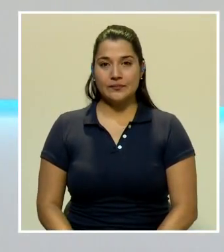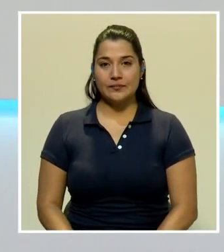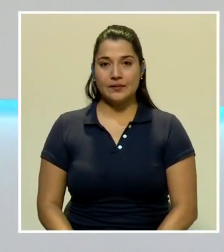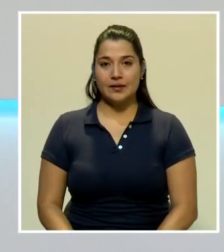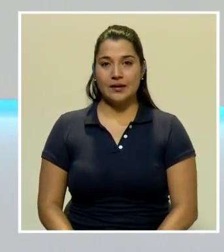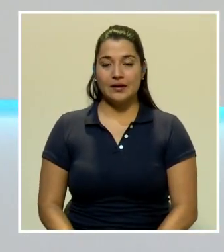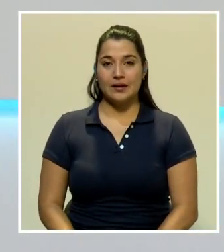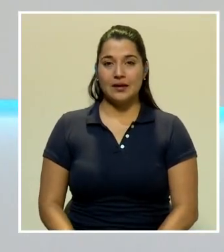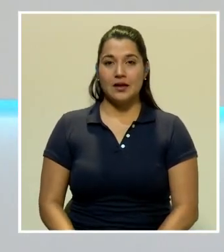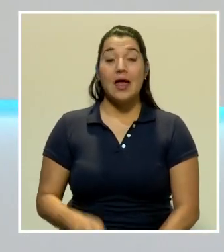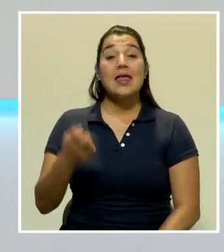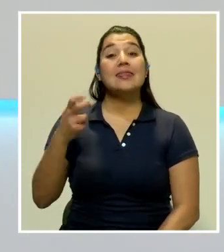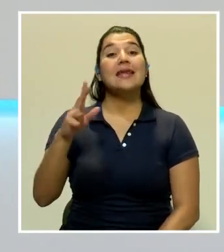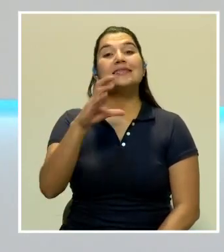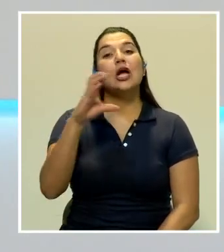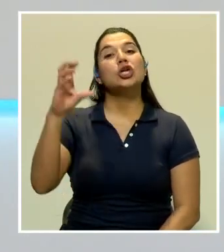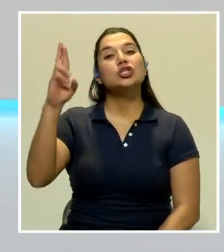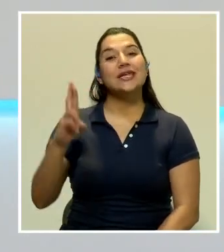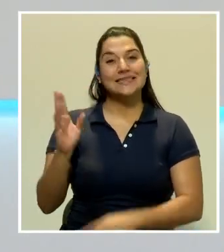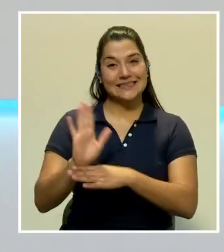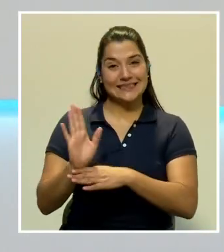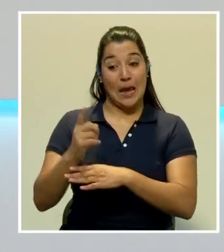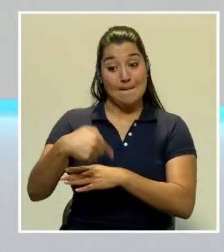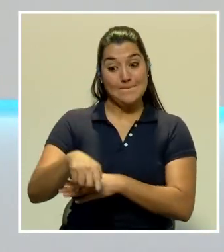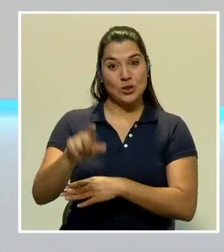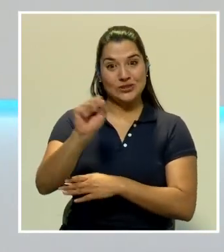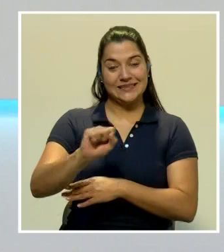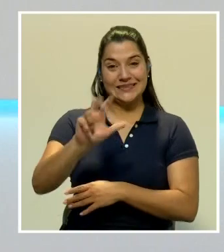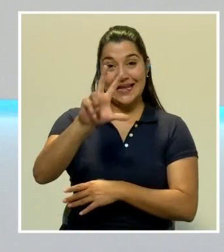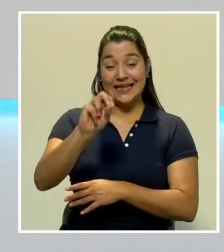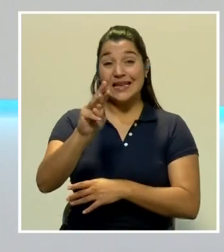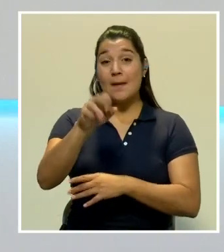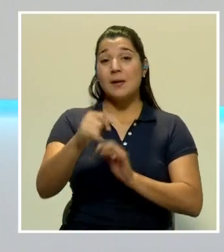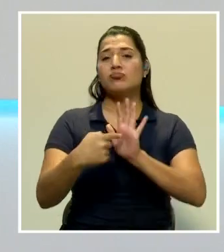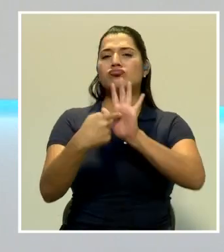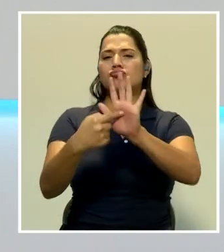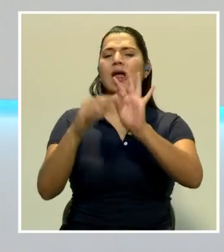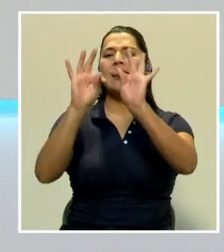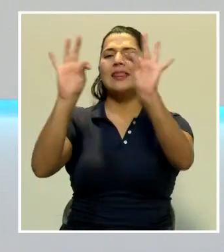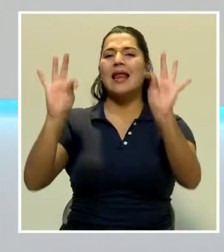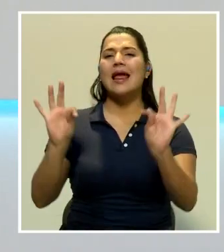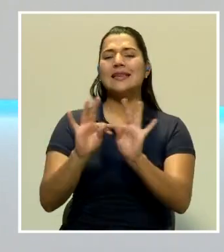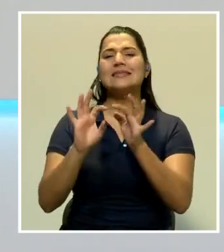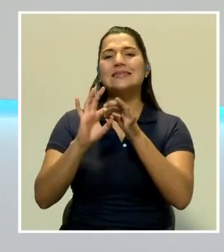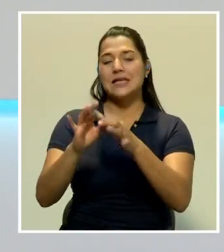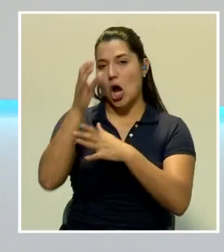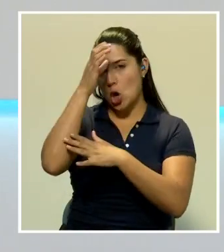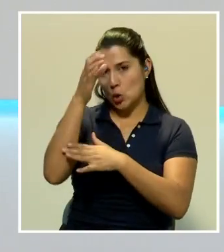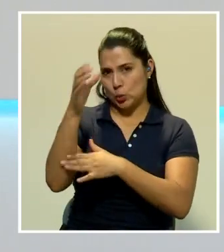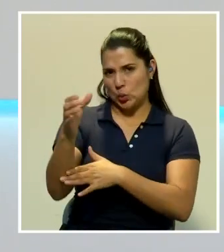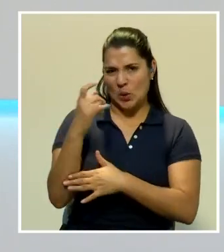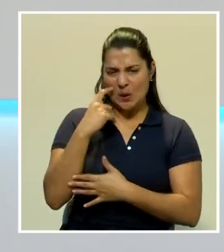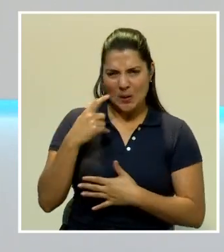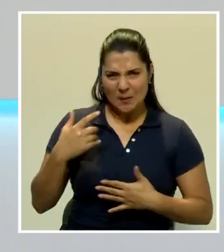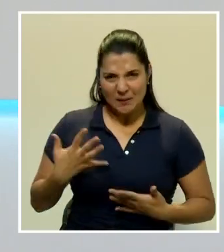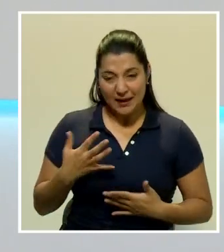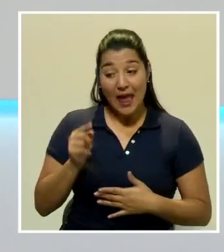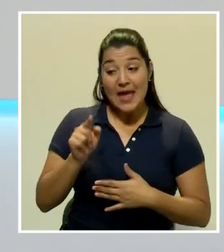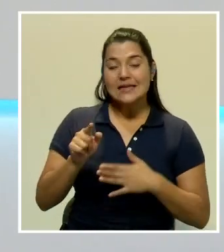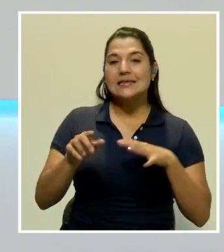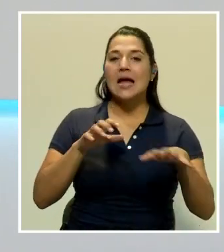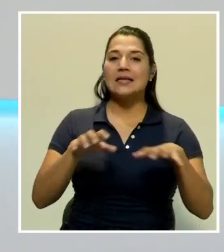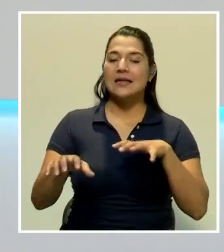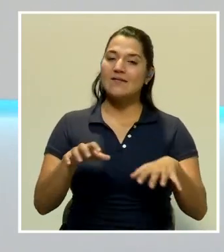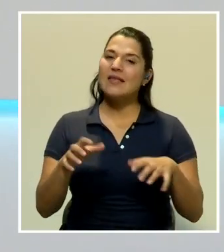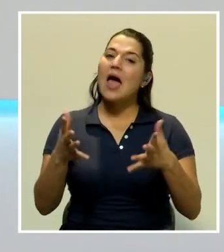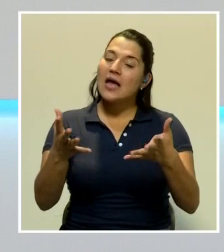13 Costa Rica Televisión transmitirá este sábado 30 de mayo la Teletón por la Cultura. El propósito de esta actividad